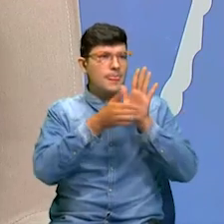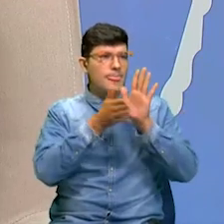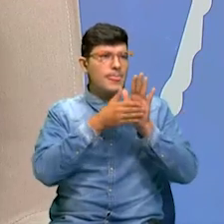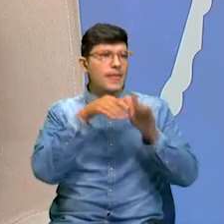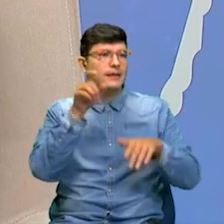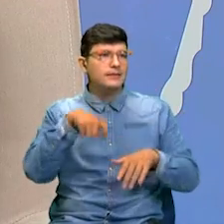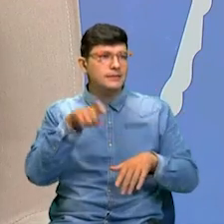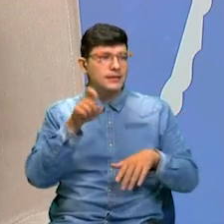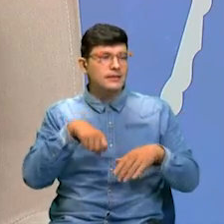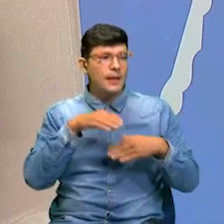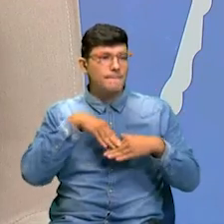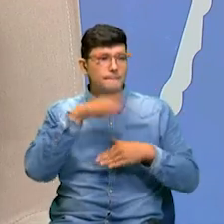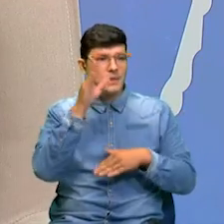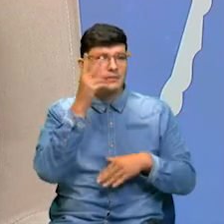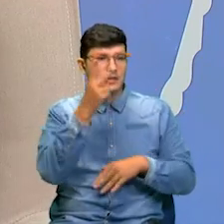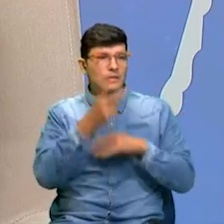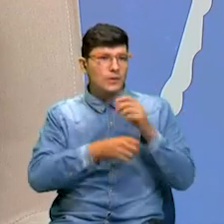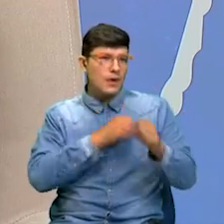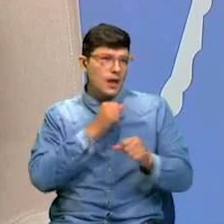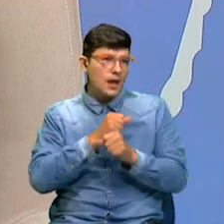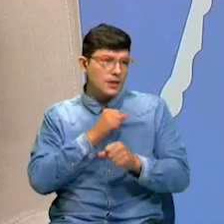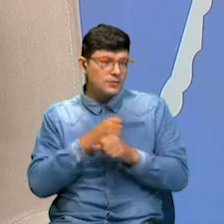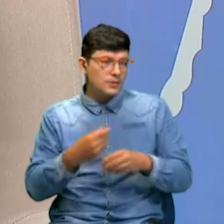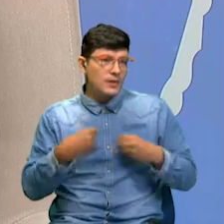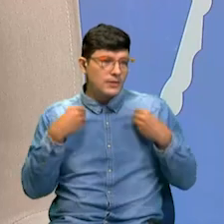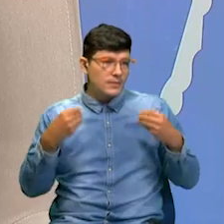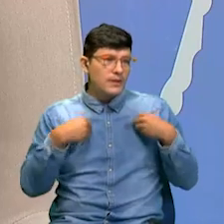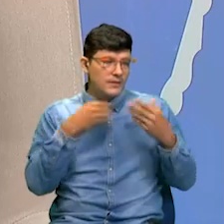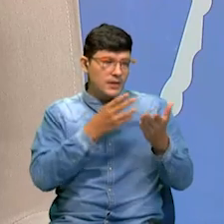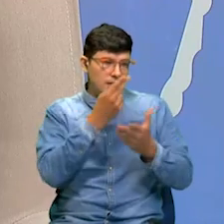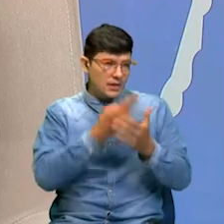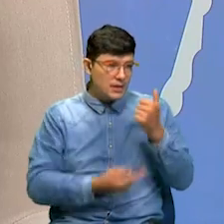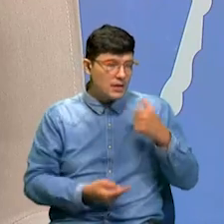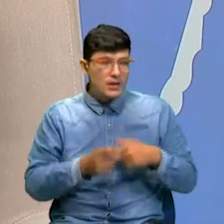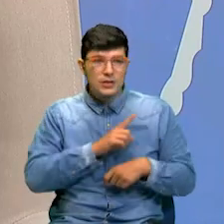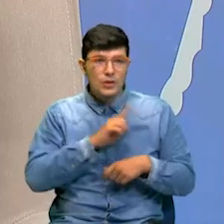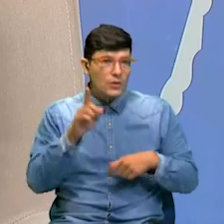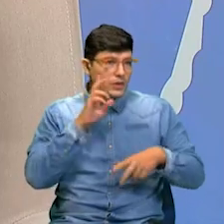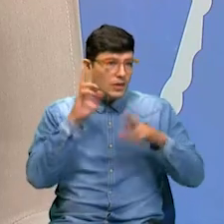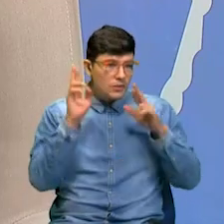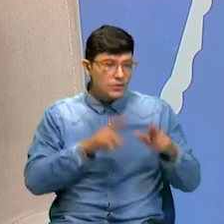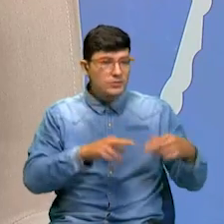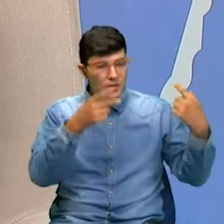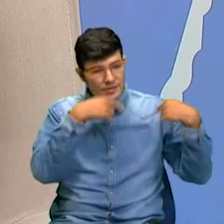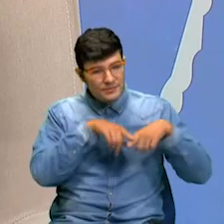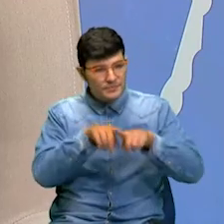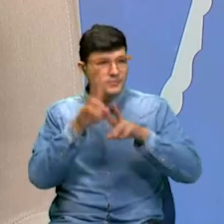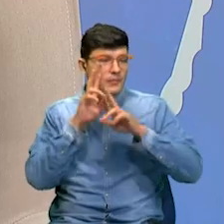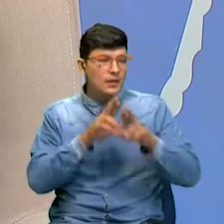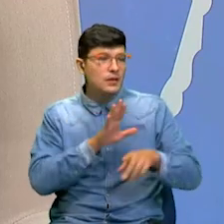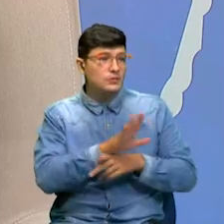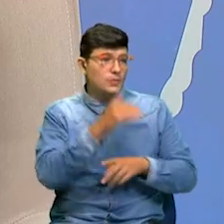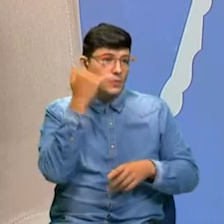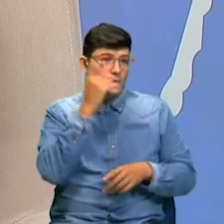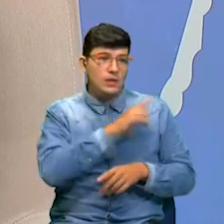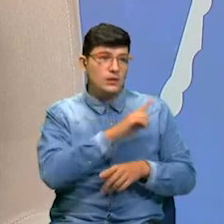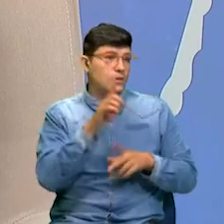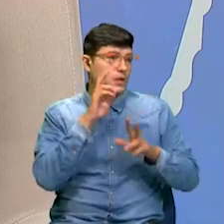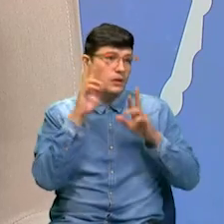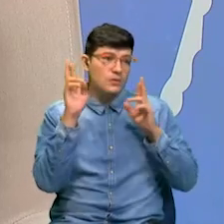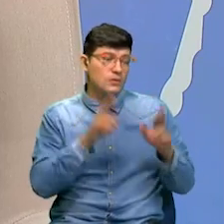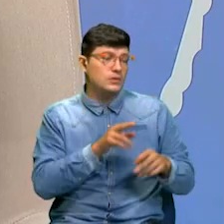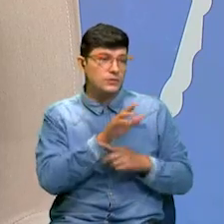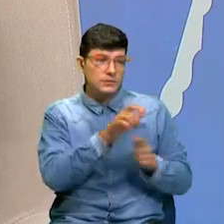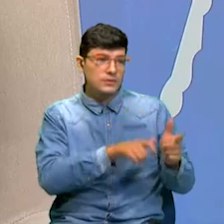2 años de convivencia ininterrumpidos. Entonces no se ha configurado la unión marital, de hecho, por lo tanto a ella todavía no le corresponden los bienes del